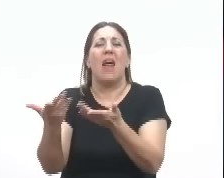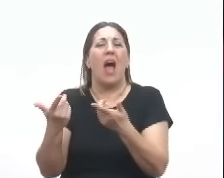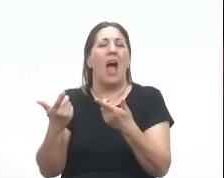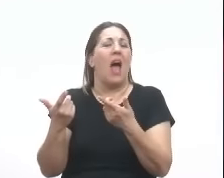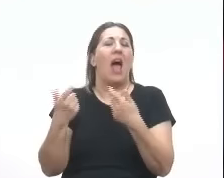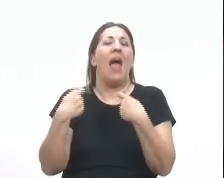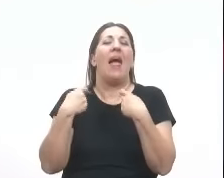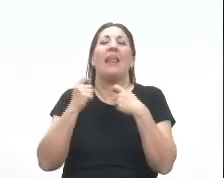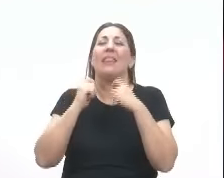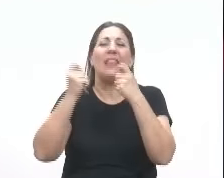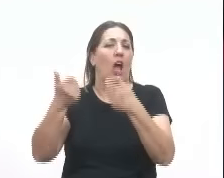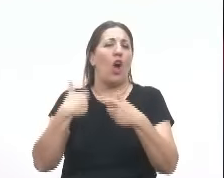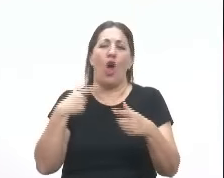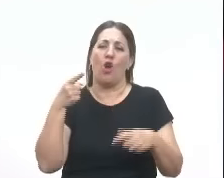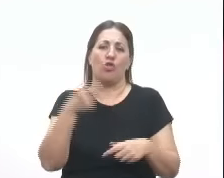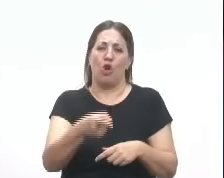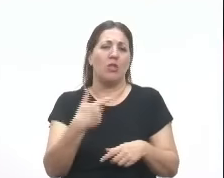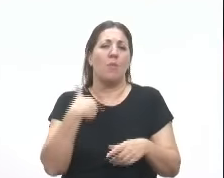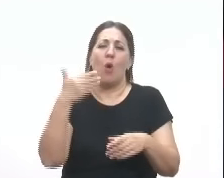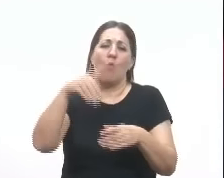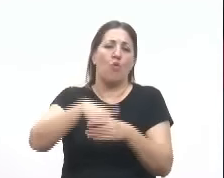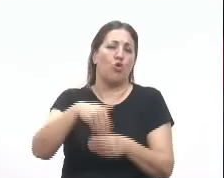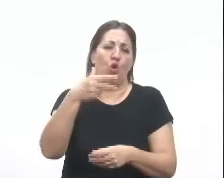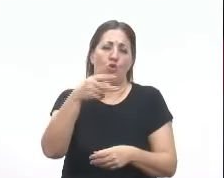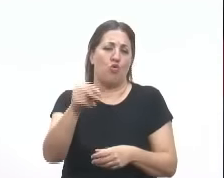esto. Por eso nuestro bloque va a votar en contra. Gracias,